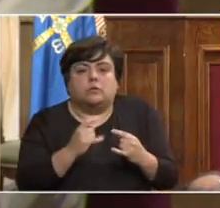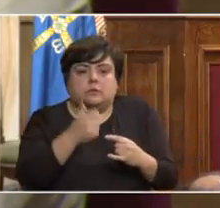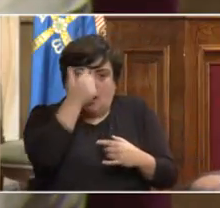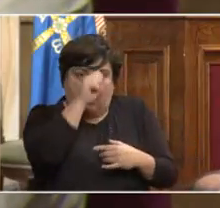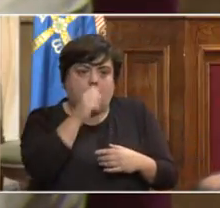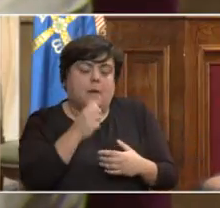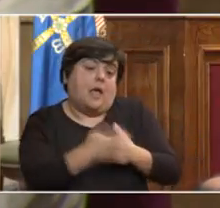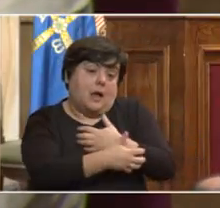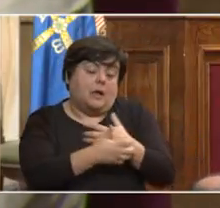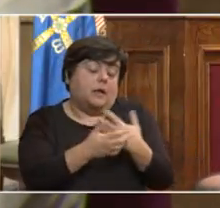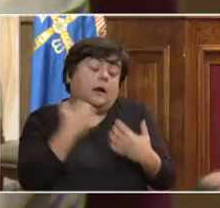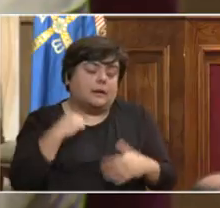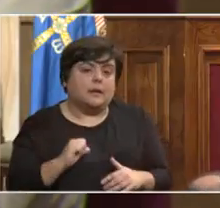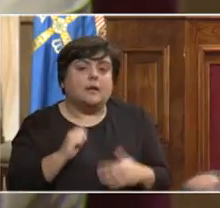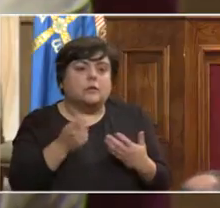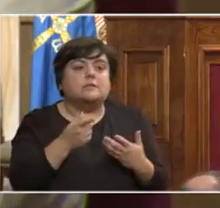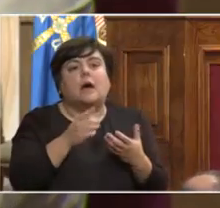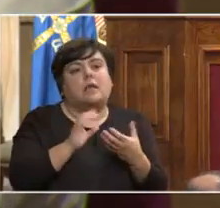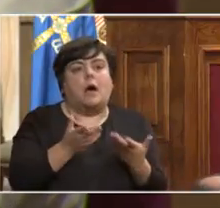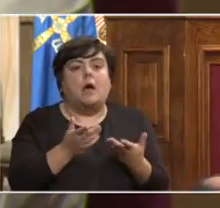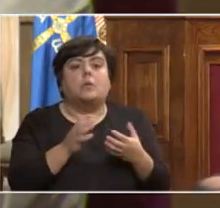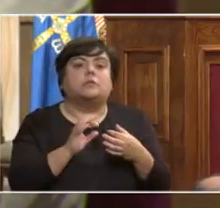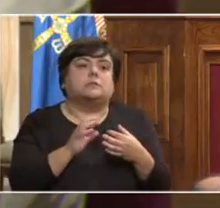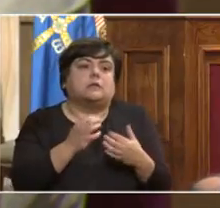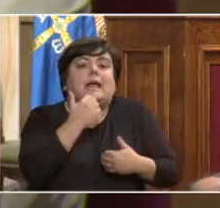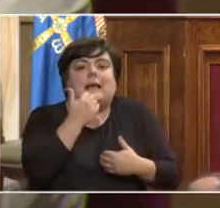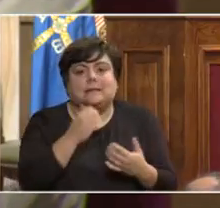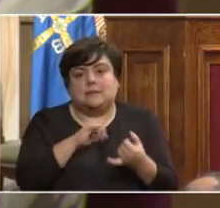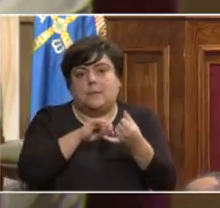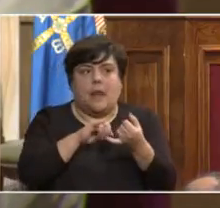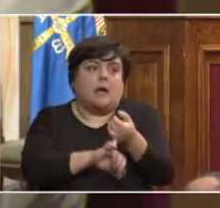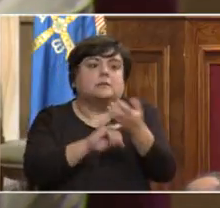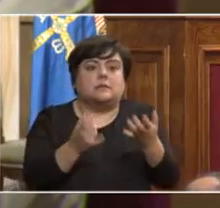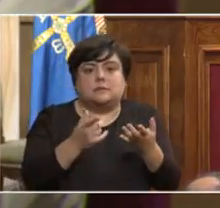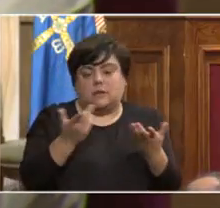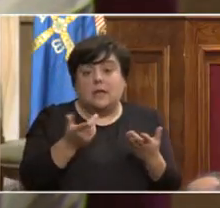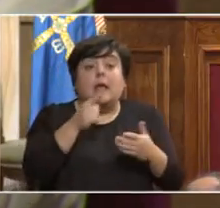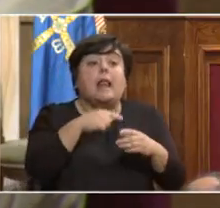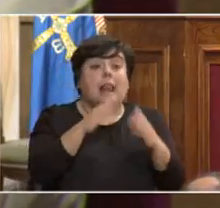patrón ya está prometido con una niña de la sociedad, ¿no? En la casa la maltratan y